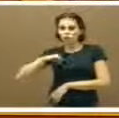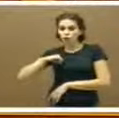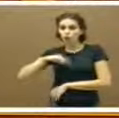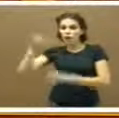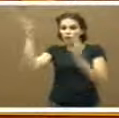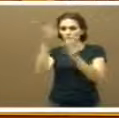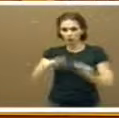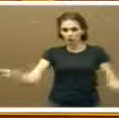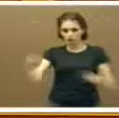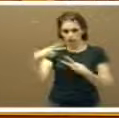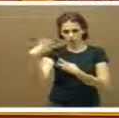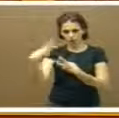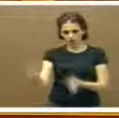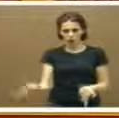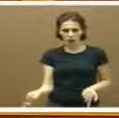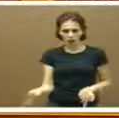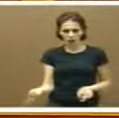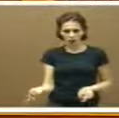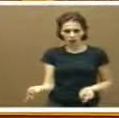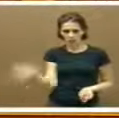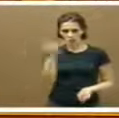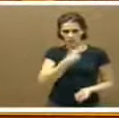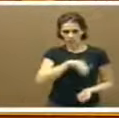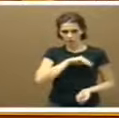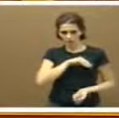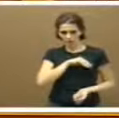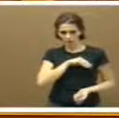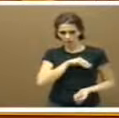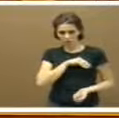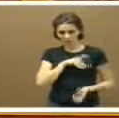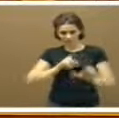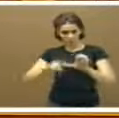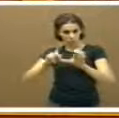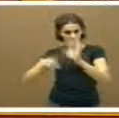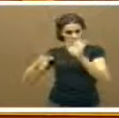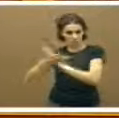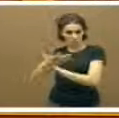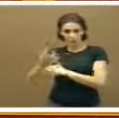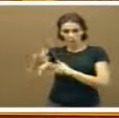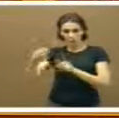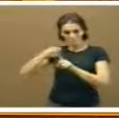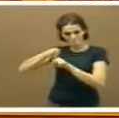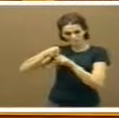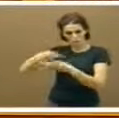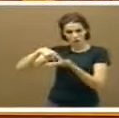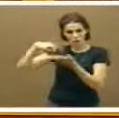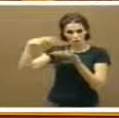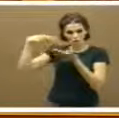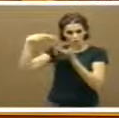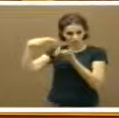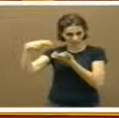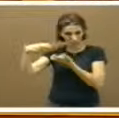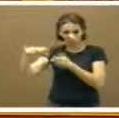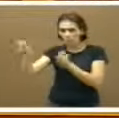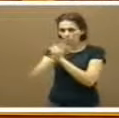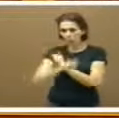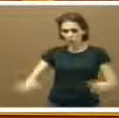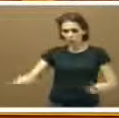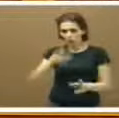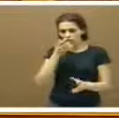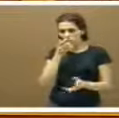la que tenía una mayor presión fiscal era Extremadura. Por tanto, si seguimos elevando los